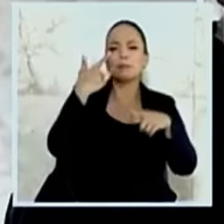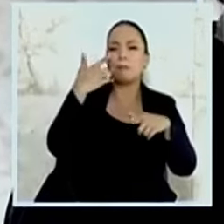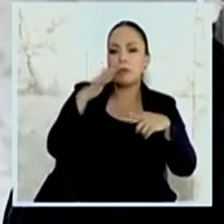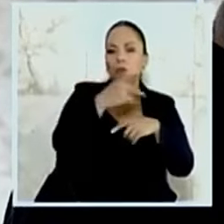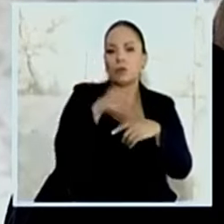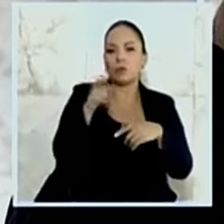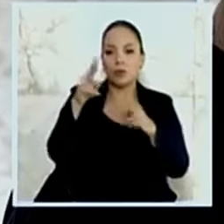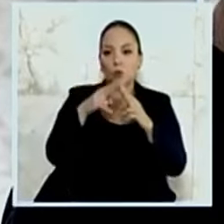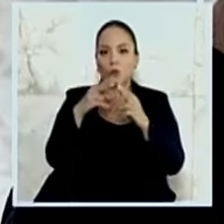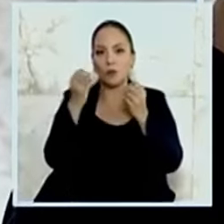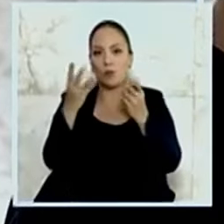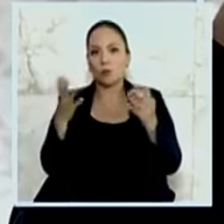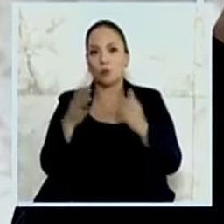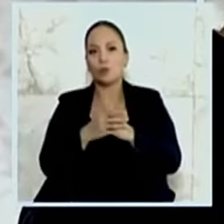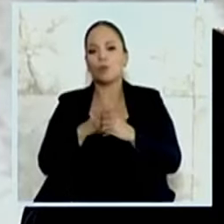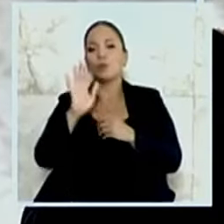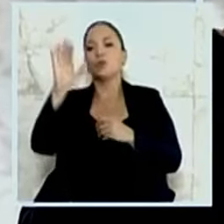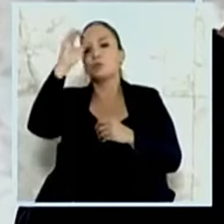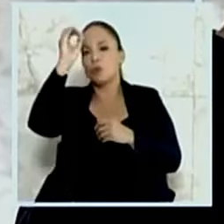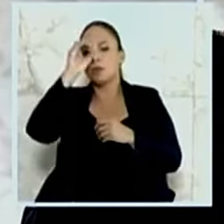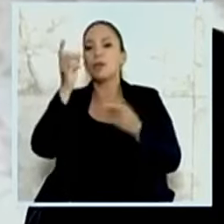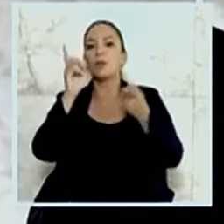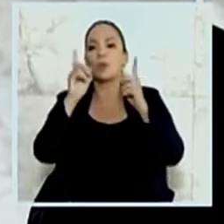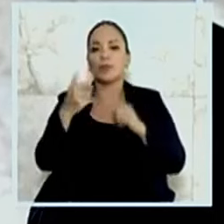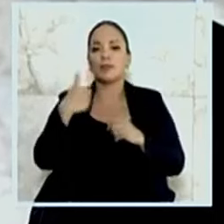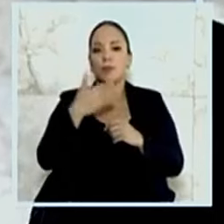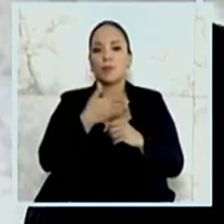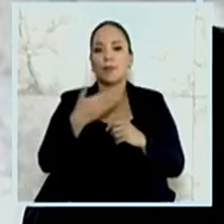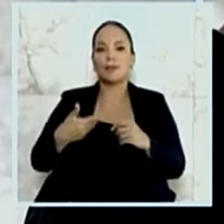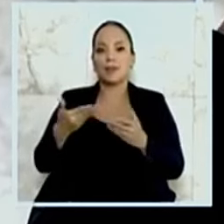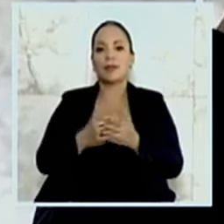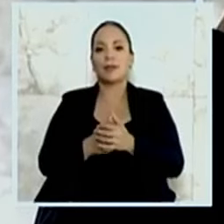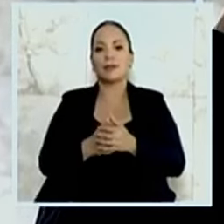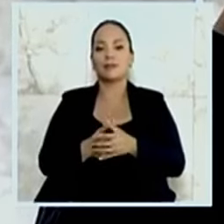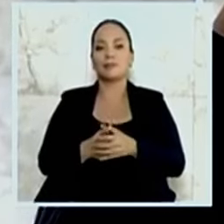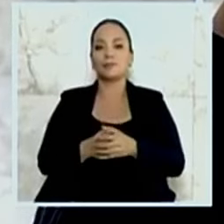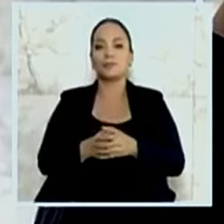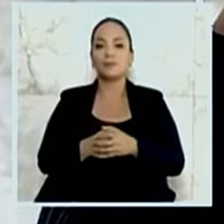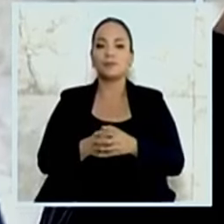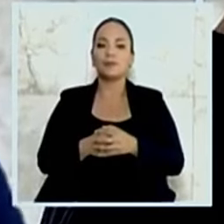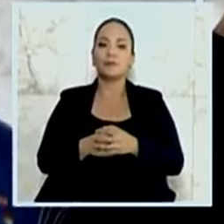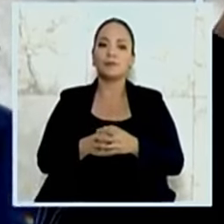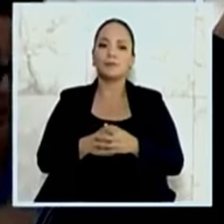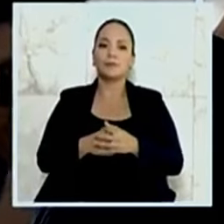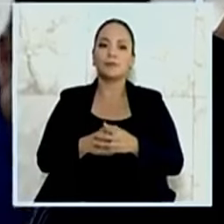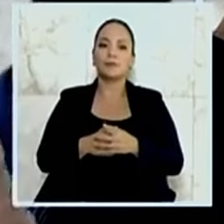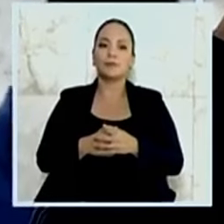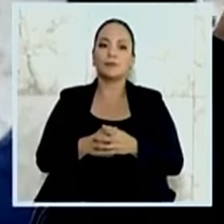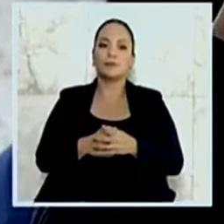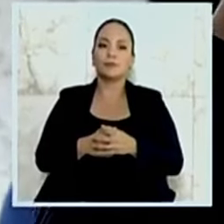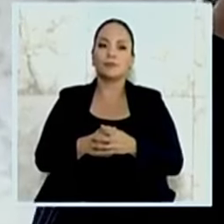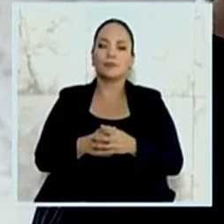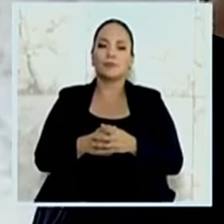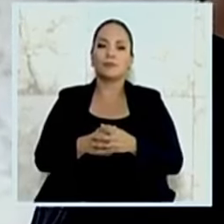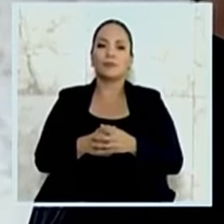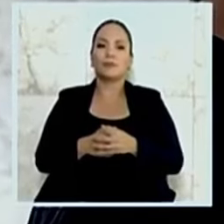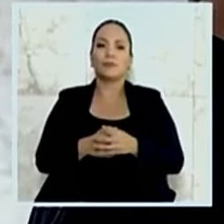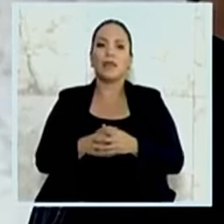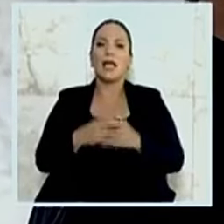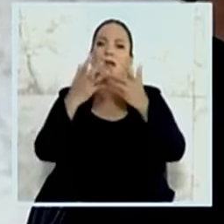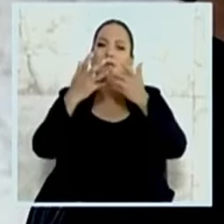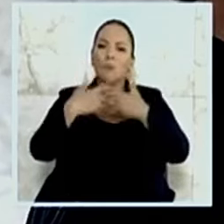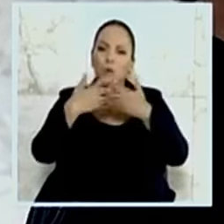esta consulta, señor presidente, ya que usted conoce tanto otros países, lugares como Punta Arenas, usted conoce muchos. ¿Cuál sería,